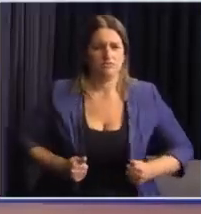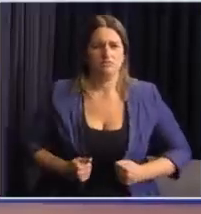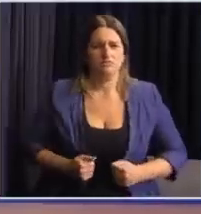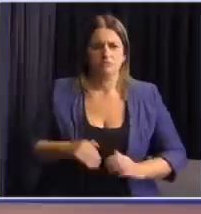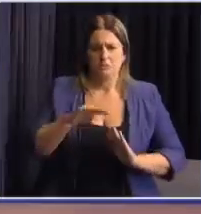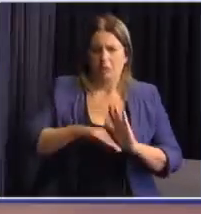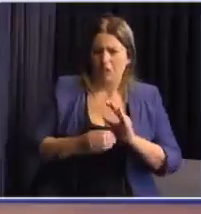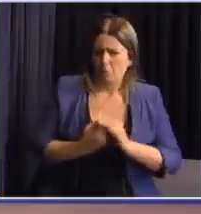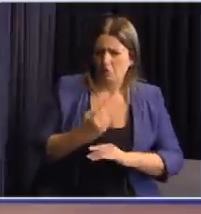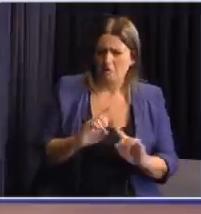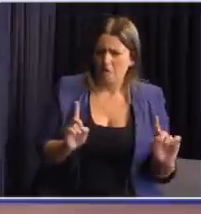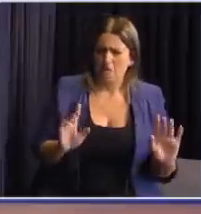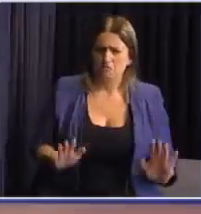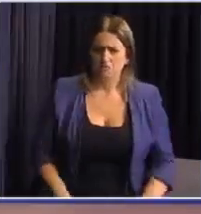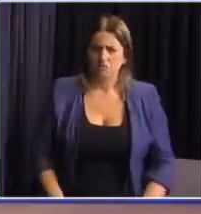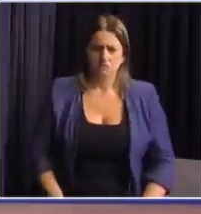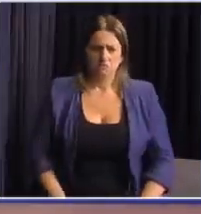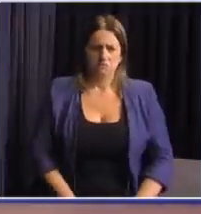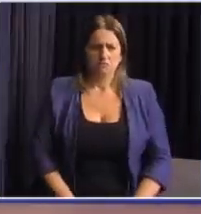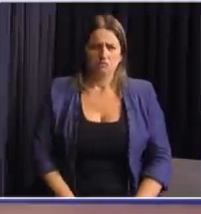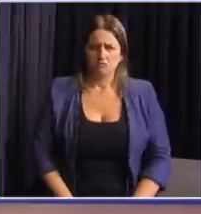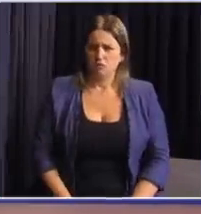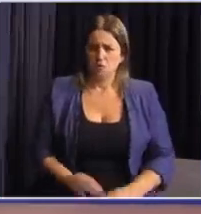No, pensé que lo había contestado, pero si no lo contesté, no.